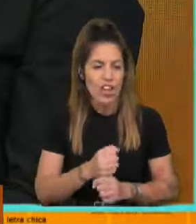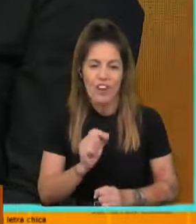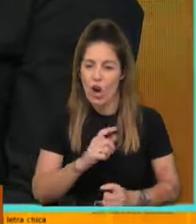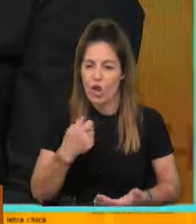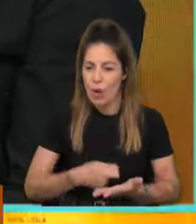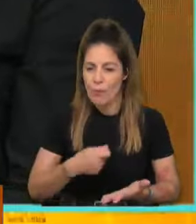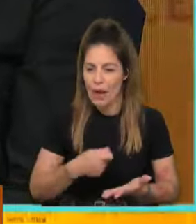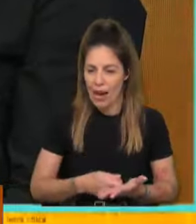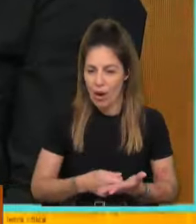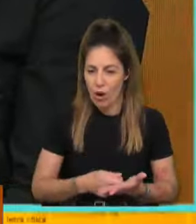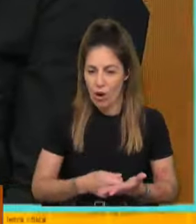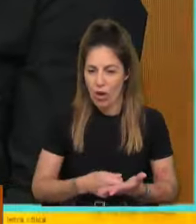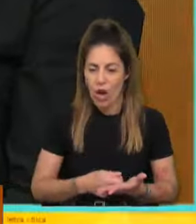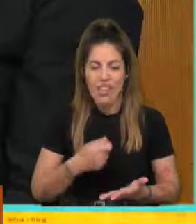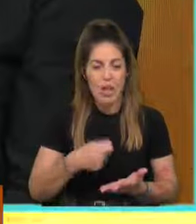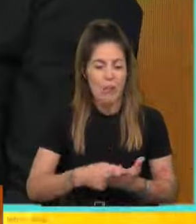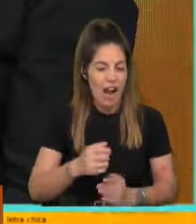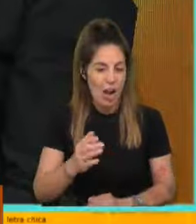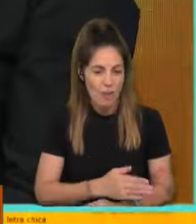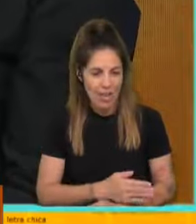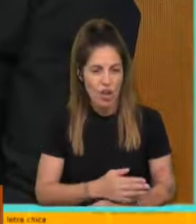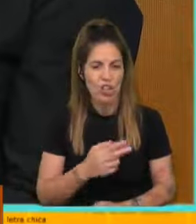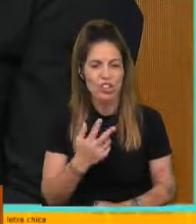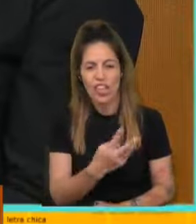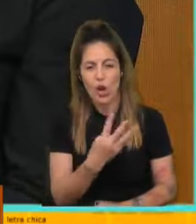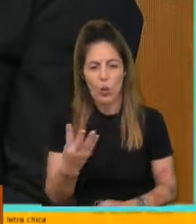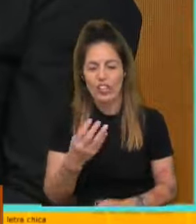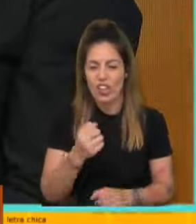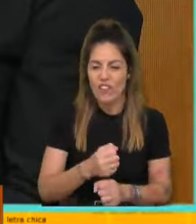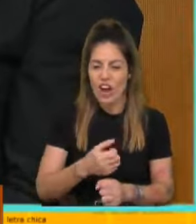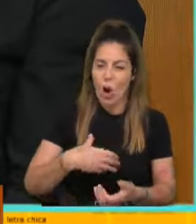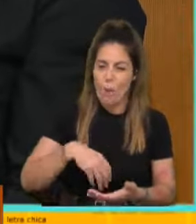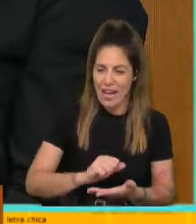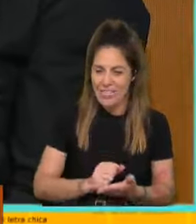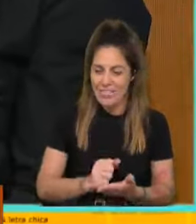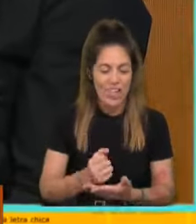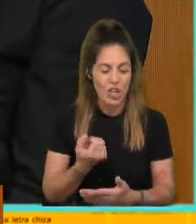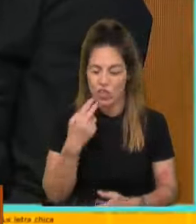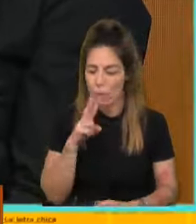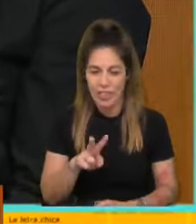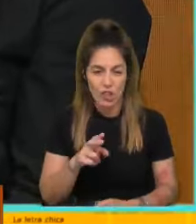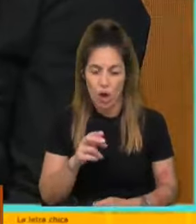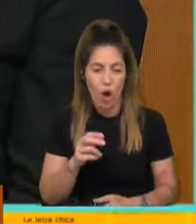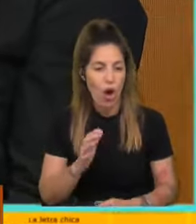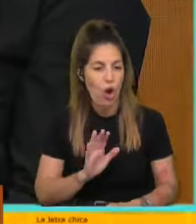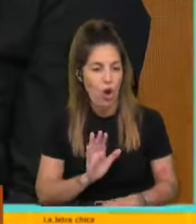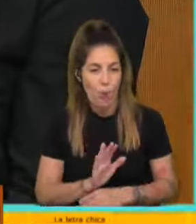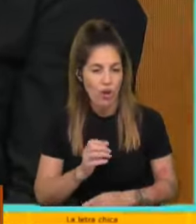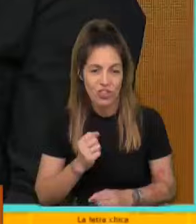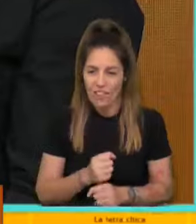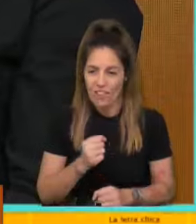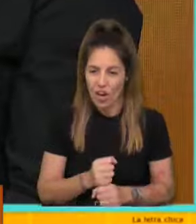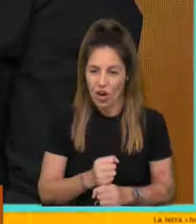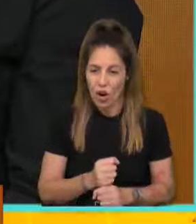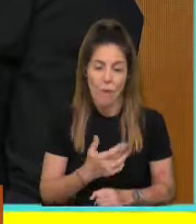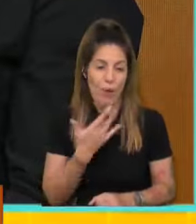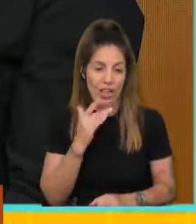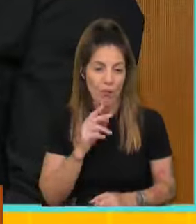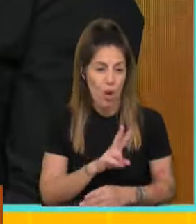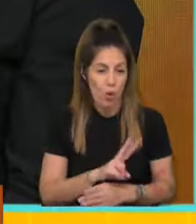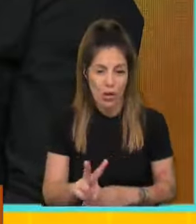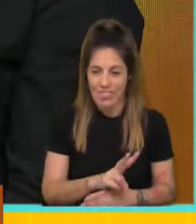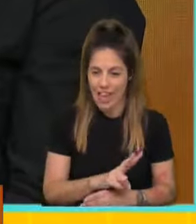pagan menos tenés tres o cuatro trabajos más que no son vistos como trabajo como el cuidado no y este y est